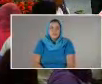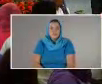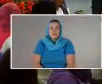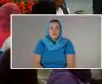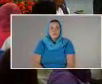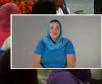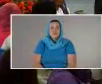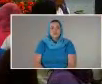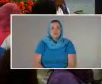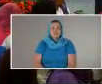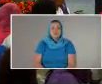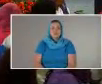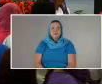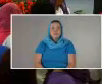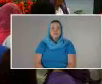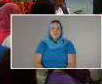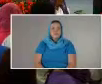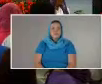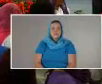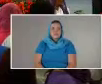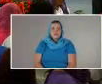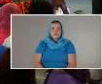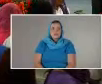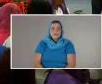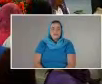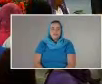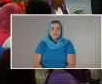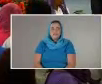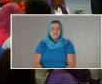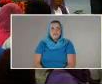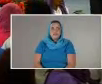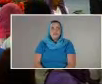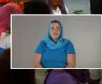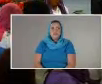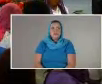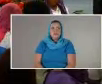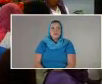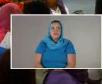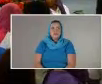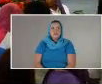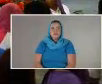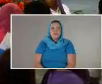Moisés Aguilar, Edgar Gerardo y Paola Najarro,